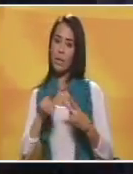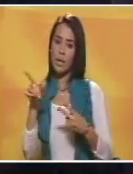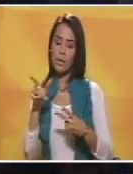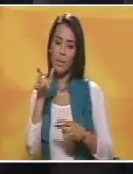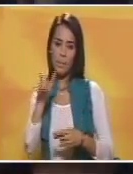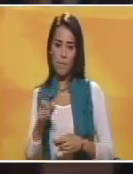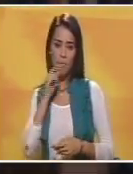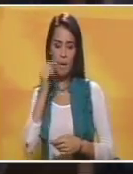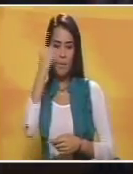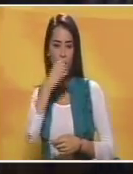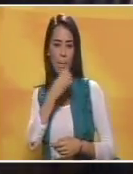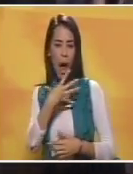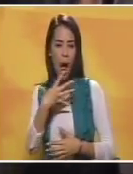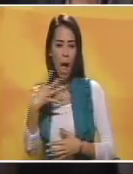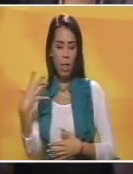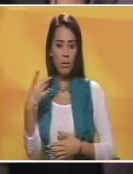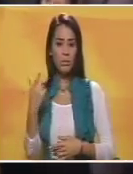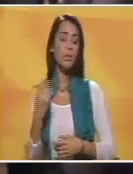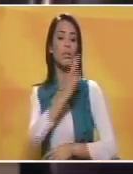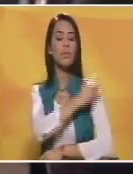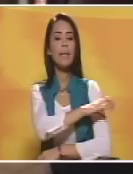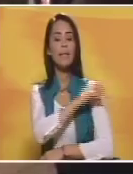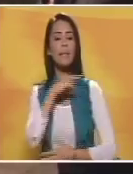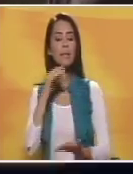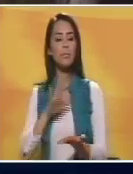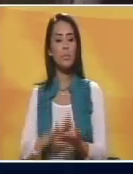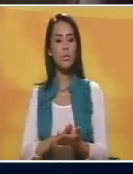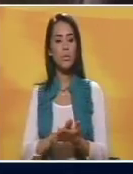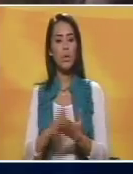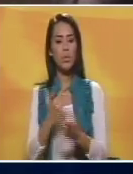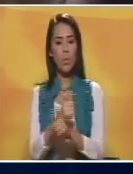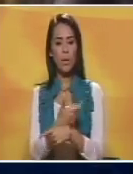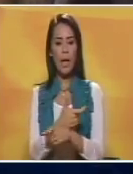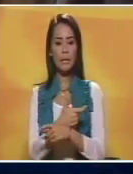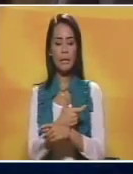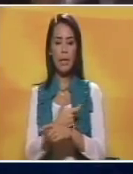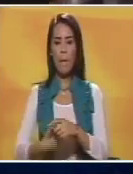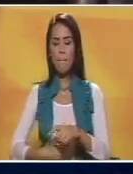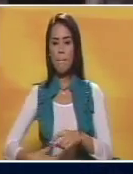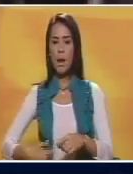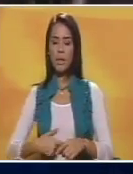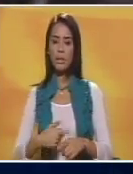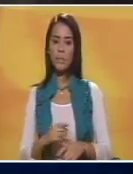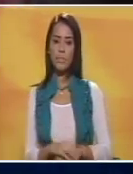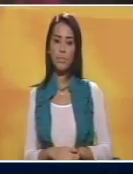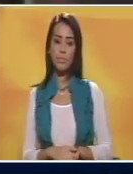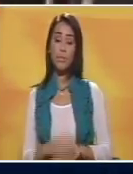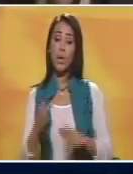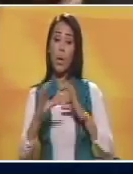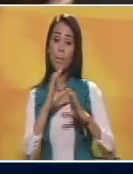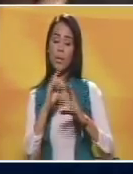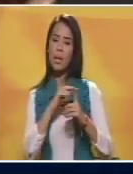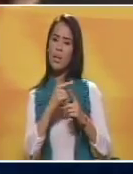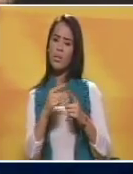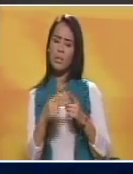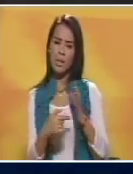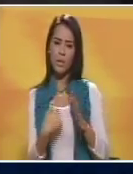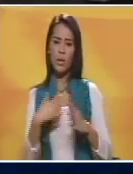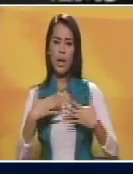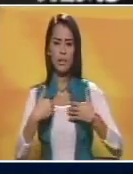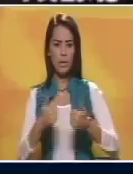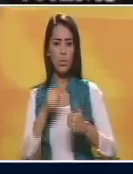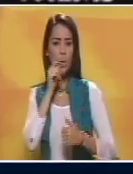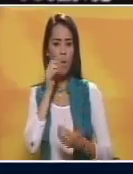89 años en una clínica de Los Ángeles luego de luchar contra cáncer de páncreas. Varios medios estadounidenses habían reportado que la salud de